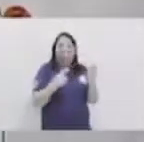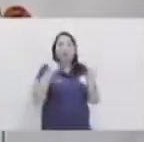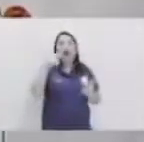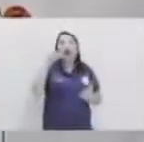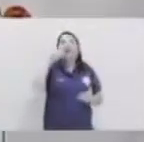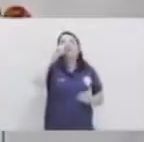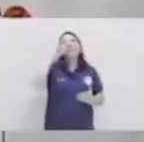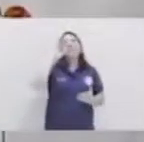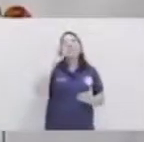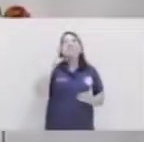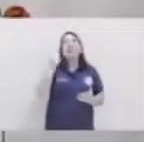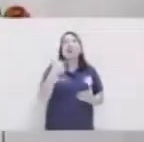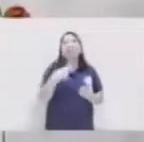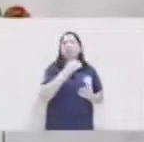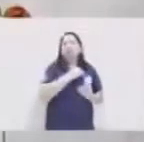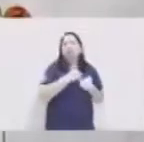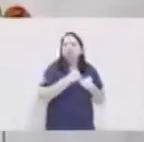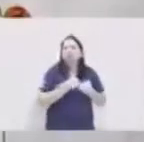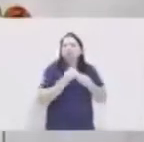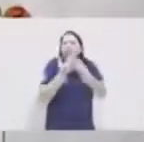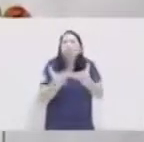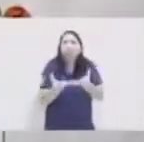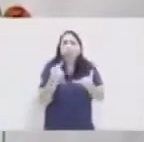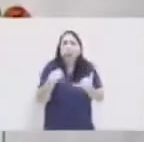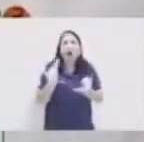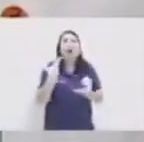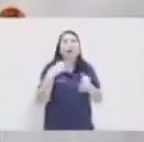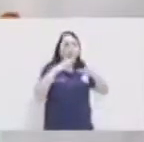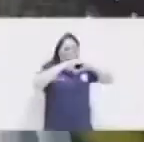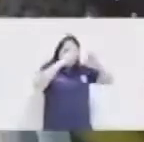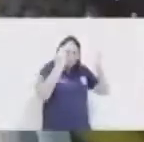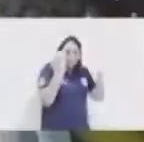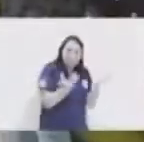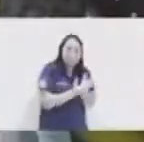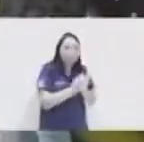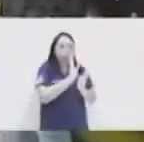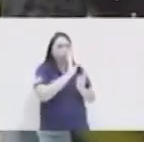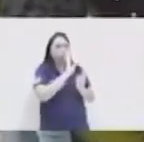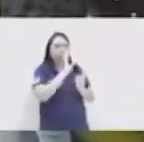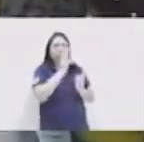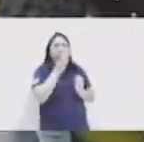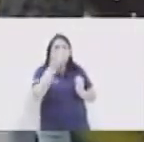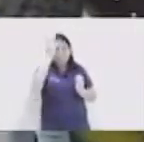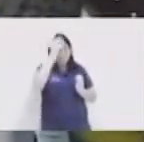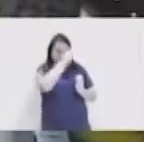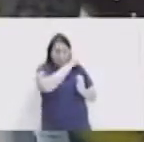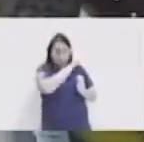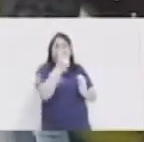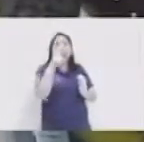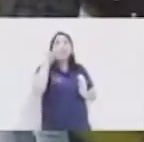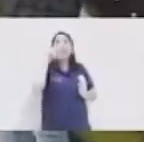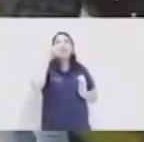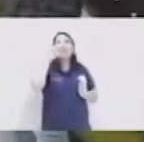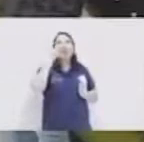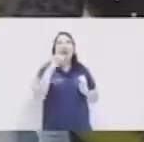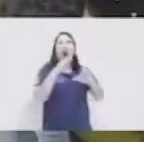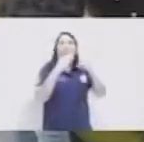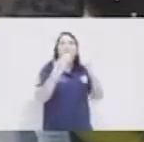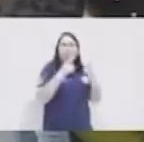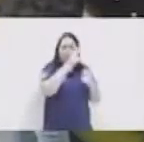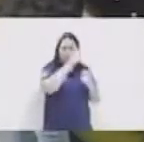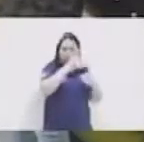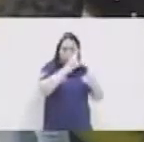la forma o como ellos veían el mundo. Toda esa literatura nos trata de transmitir eso. La cultura azteca era una cultura